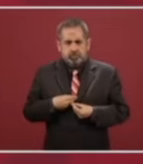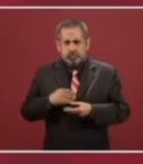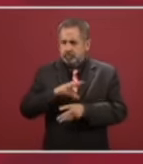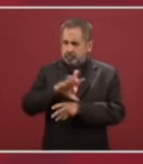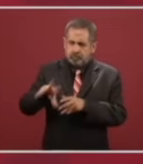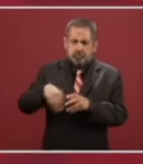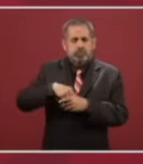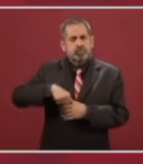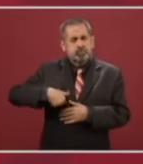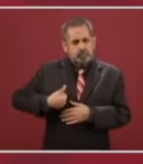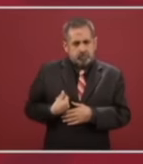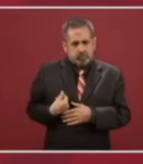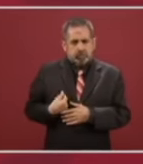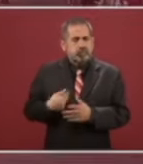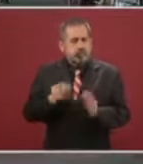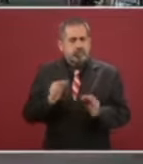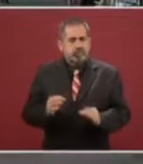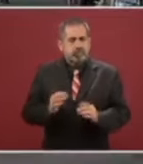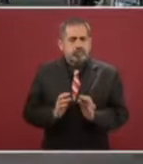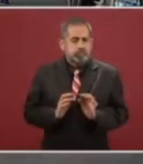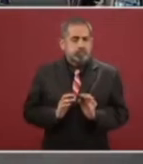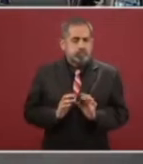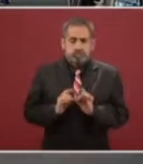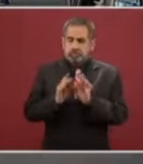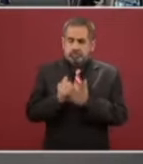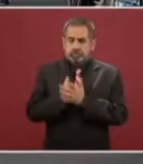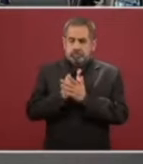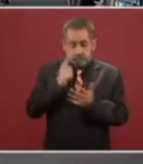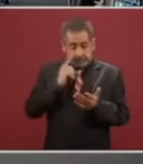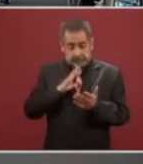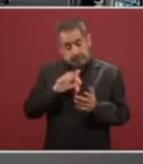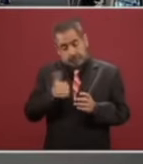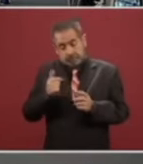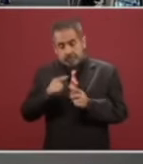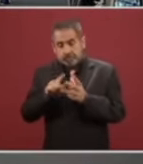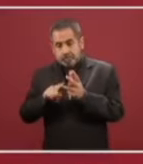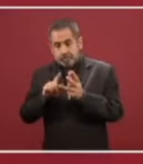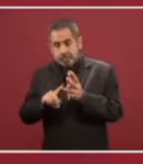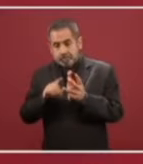guardo porque pues no está de más. Miren, aquí hay otro detente.